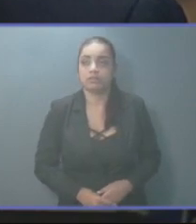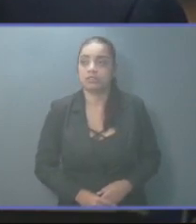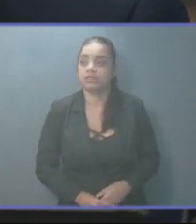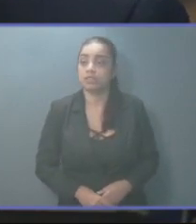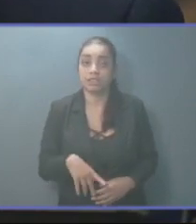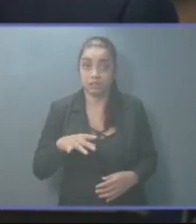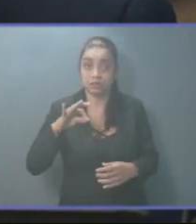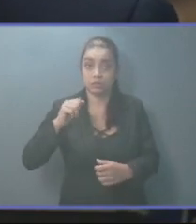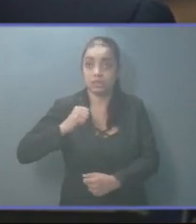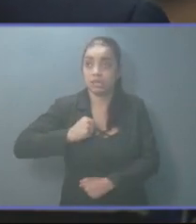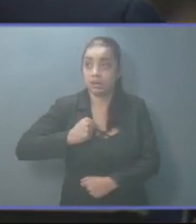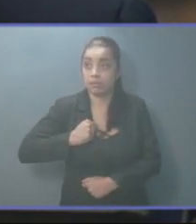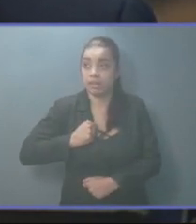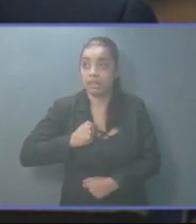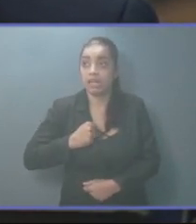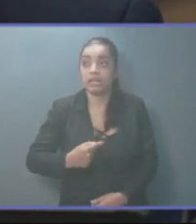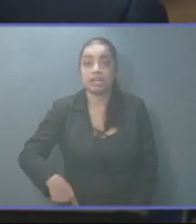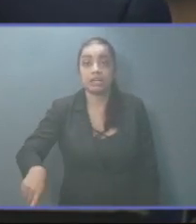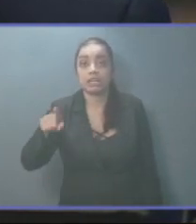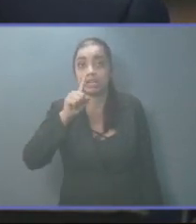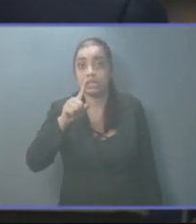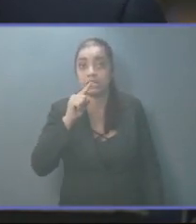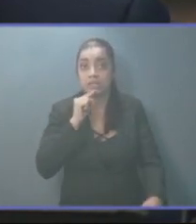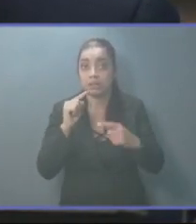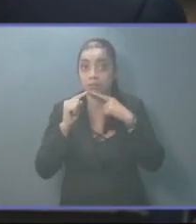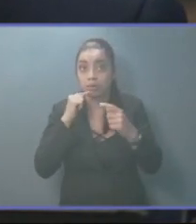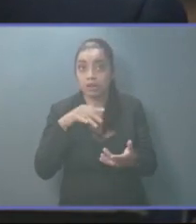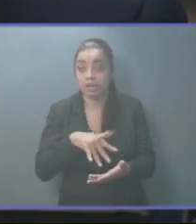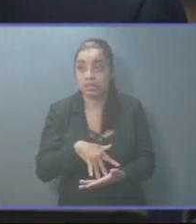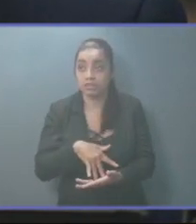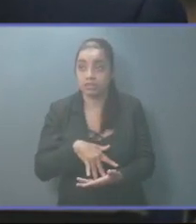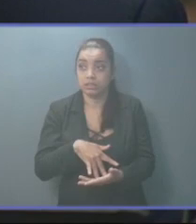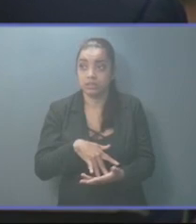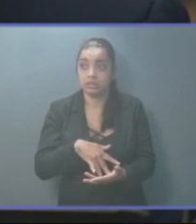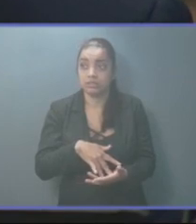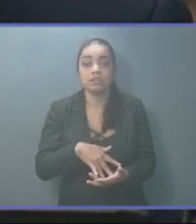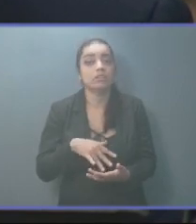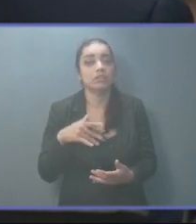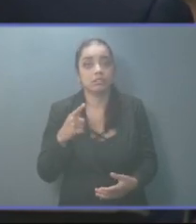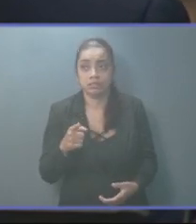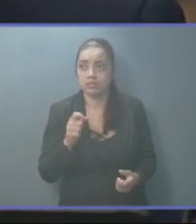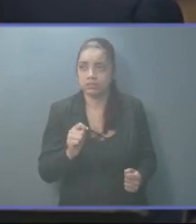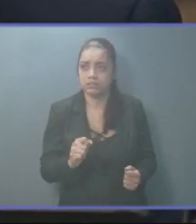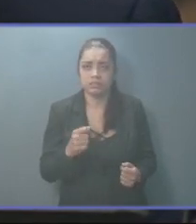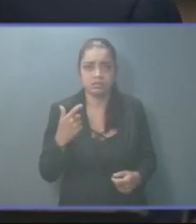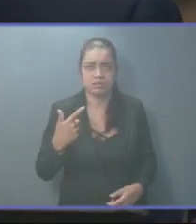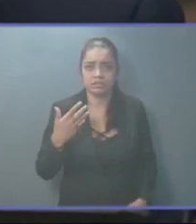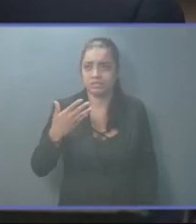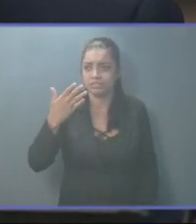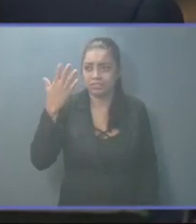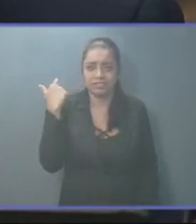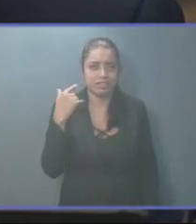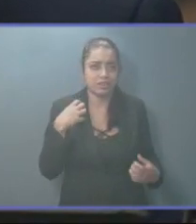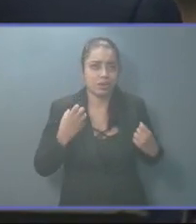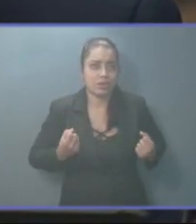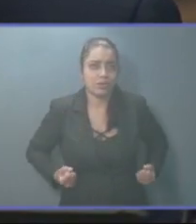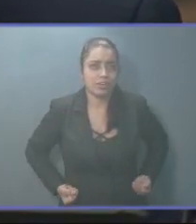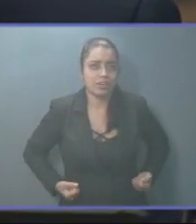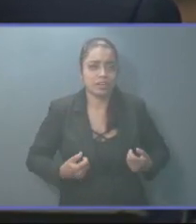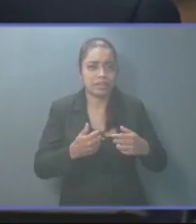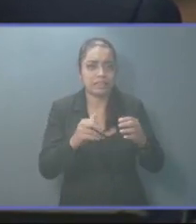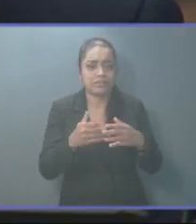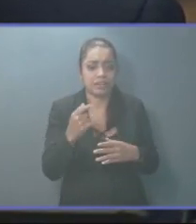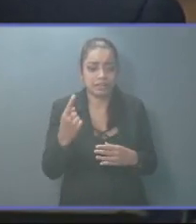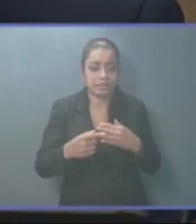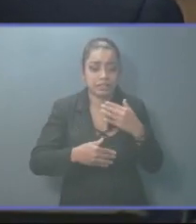Esa Fuerza Armada que permitió que democráticamente llegasen muchos otros gobiernos de diferentes